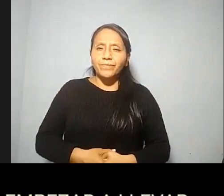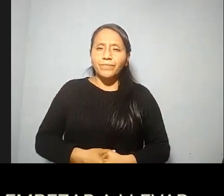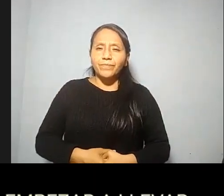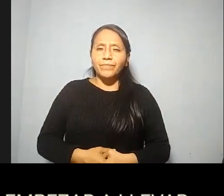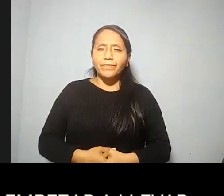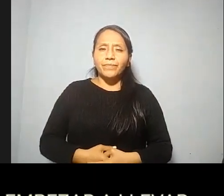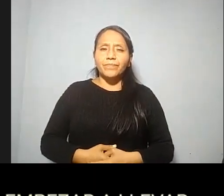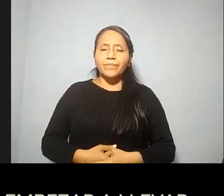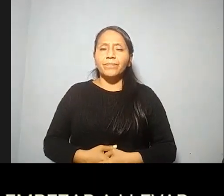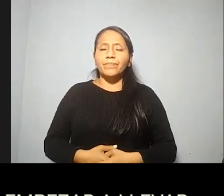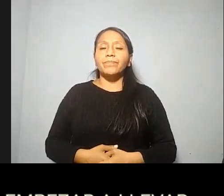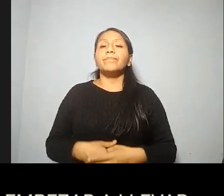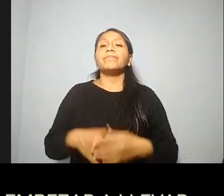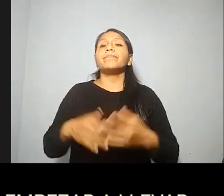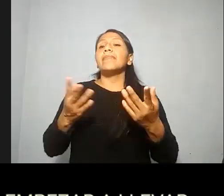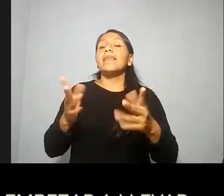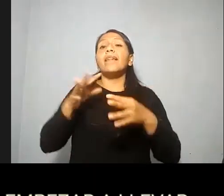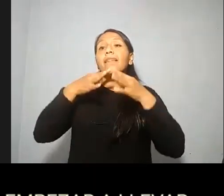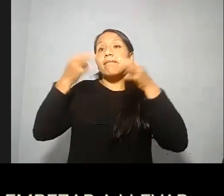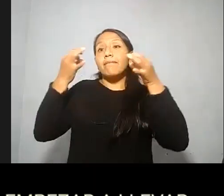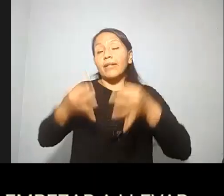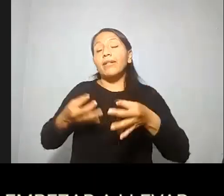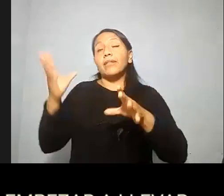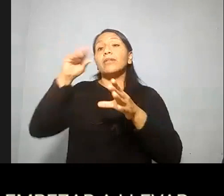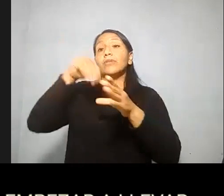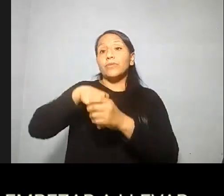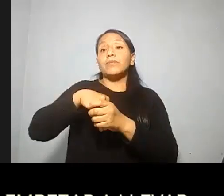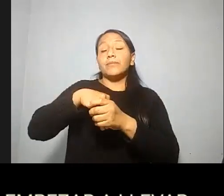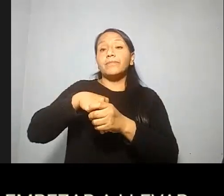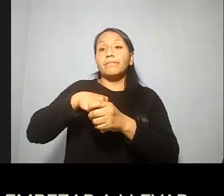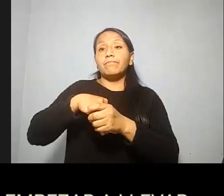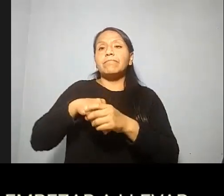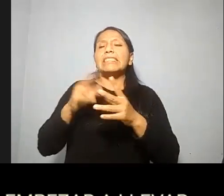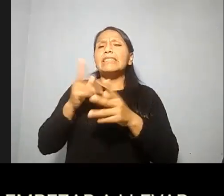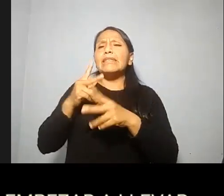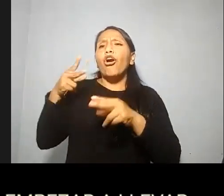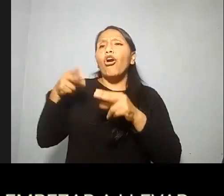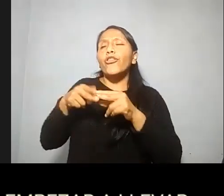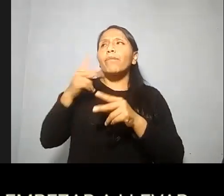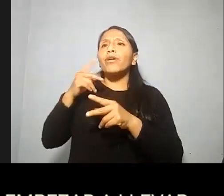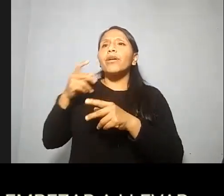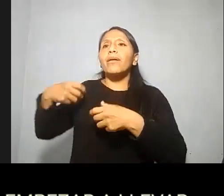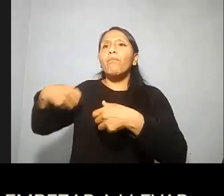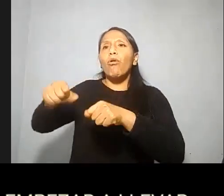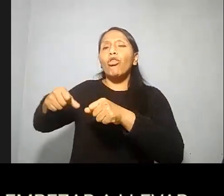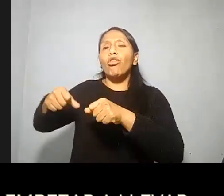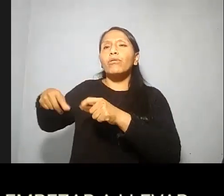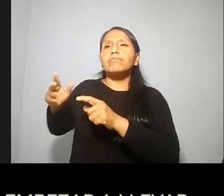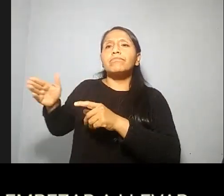Y de manera inclusiva. Hice una pausa porque justo pasó una moto.